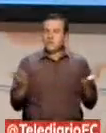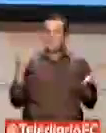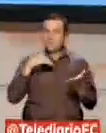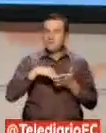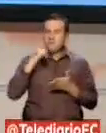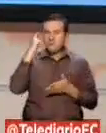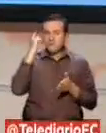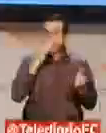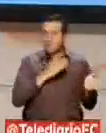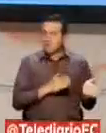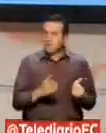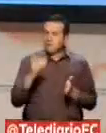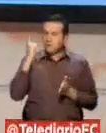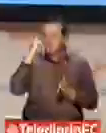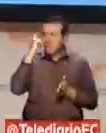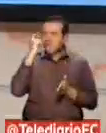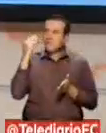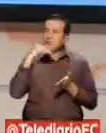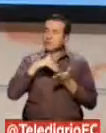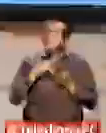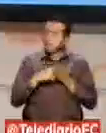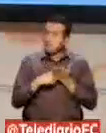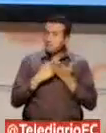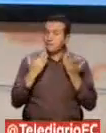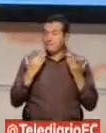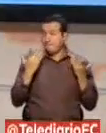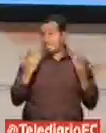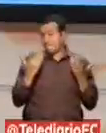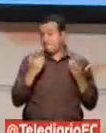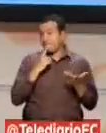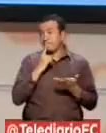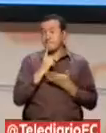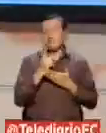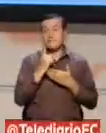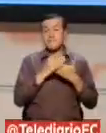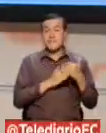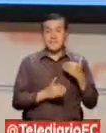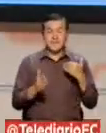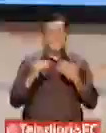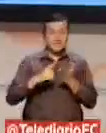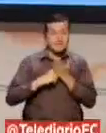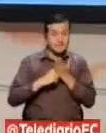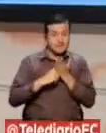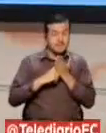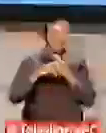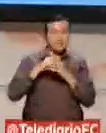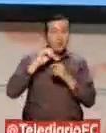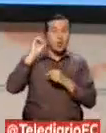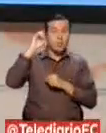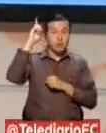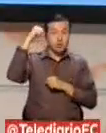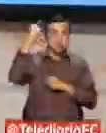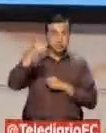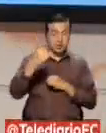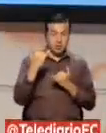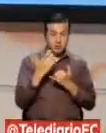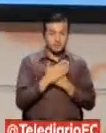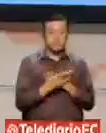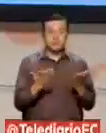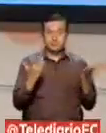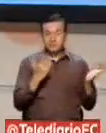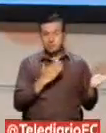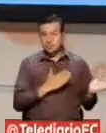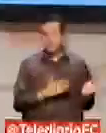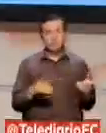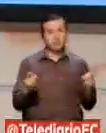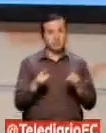reconsideración. La reconsideración es un mecanismo que se puede ejercer durante la misma sesión o en la siguiente. El día de hoy tendremos